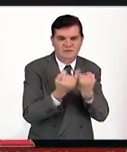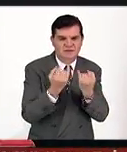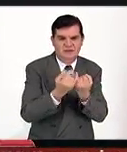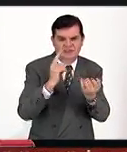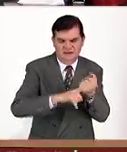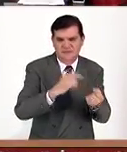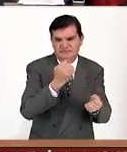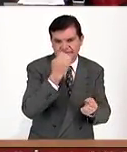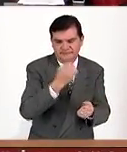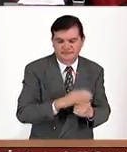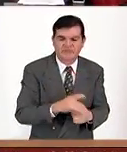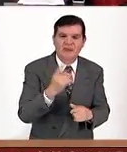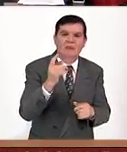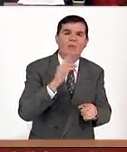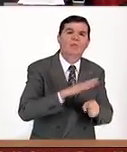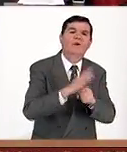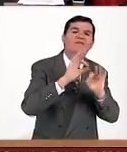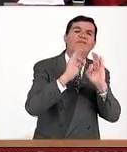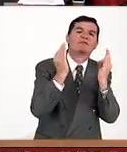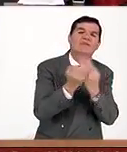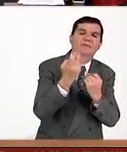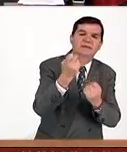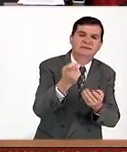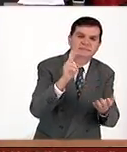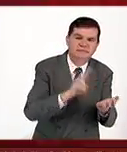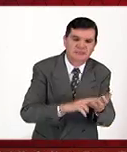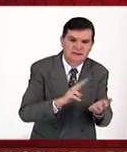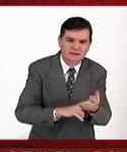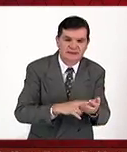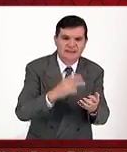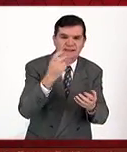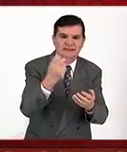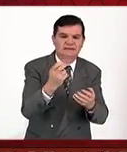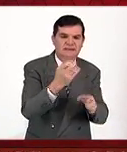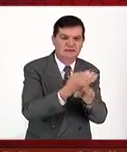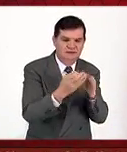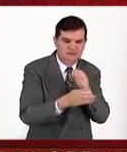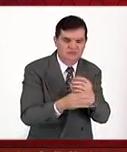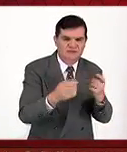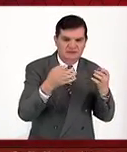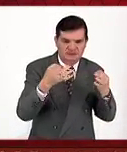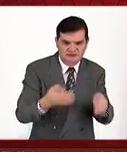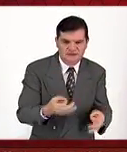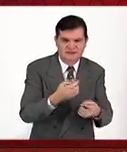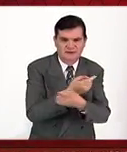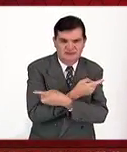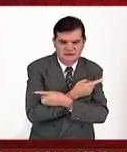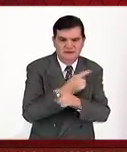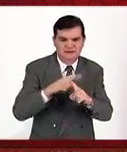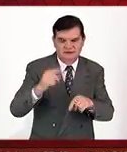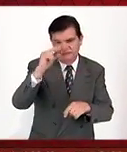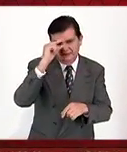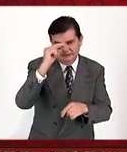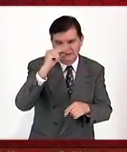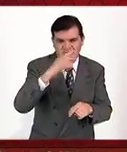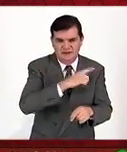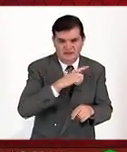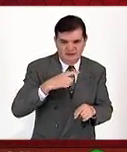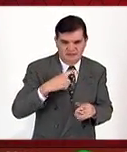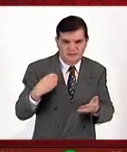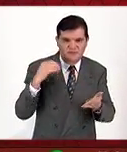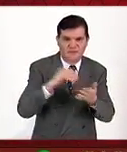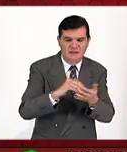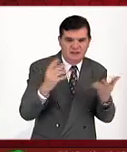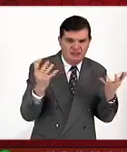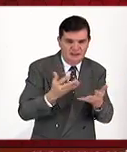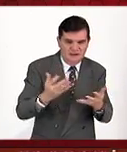escuelas también, ¿eh? ¿De qué manera estos valores, estas disciplinas inteligentes se tienen que llevar a